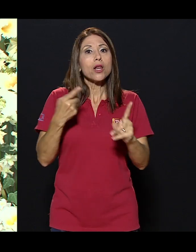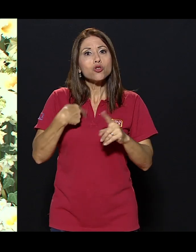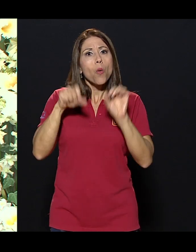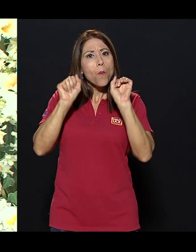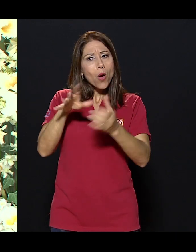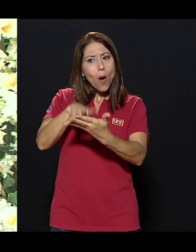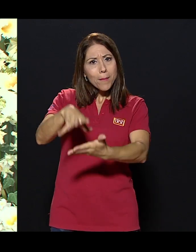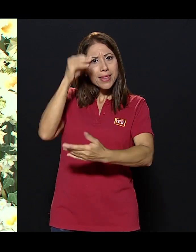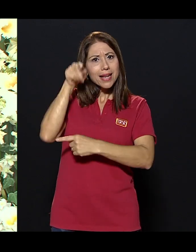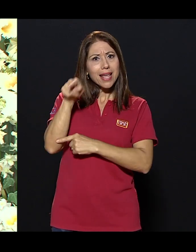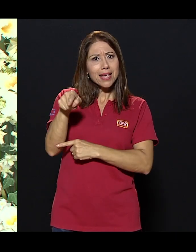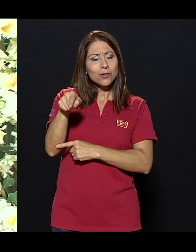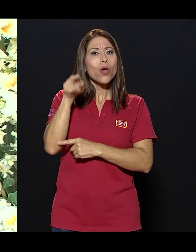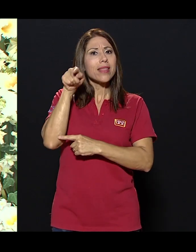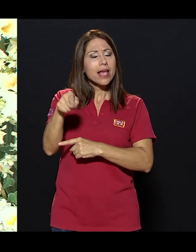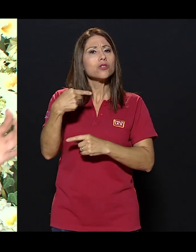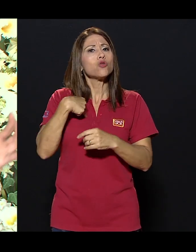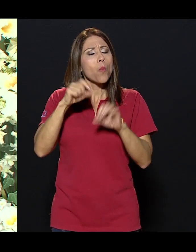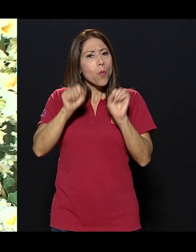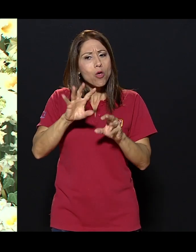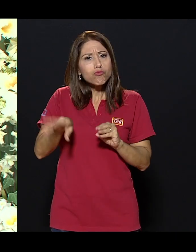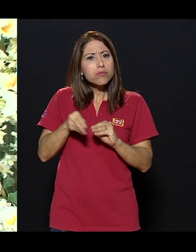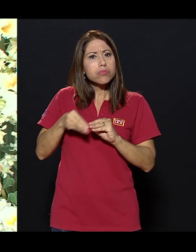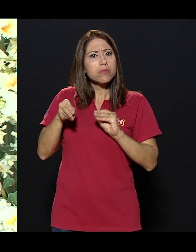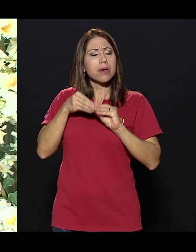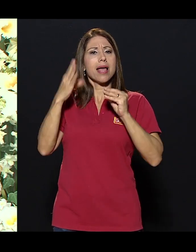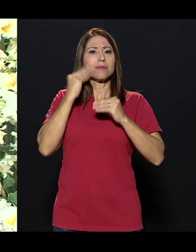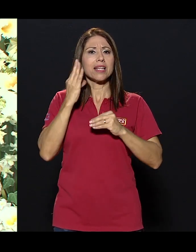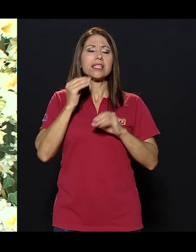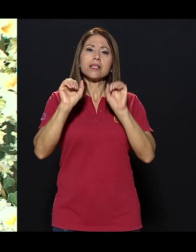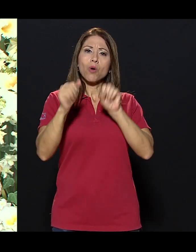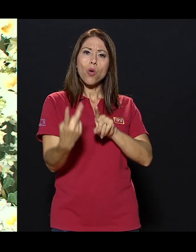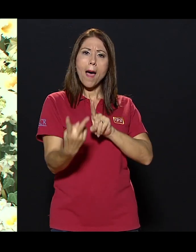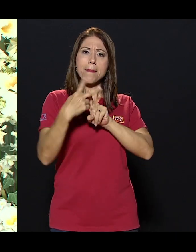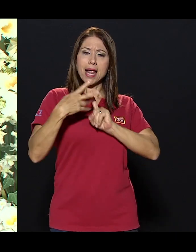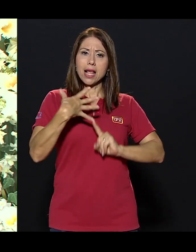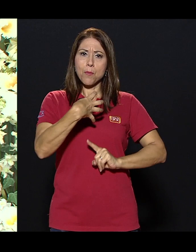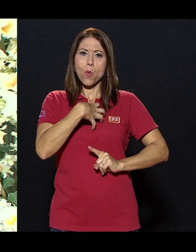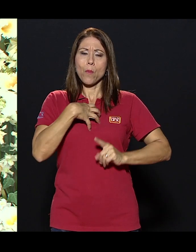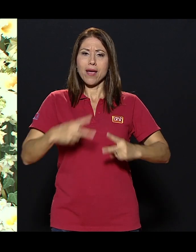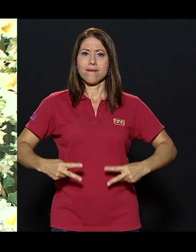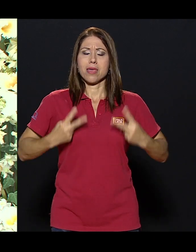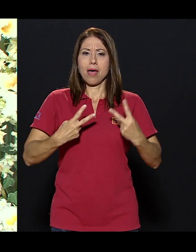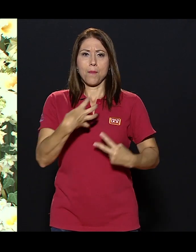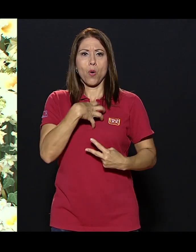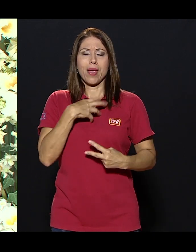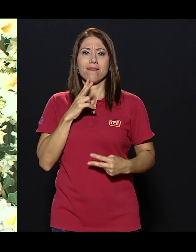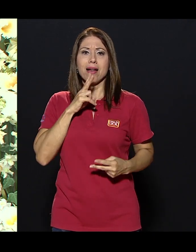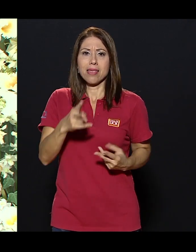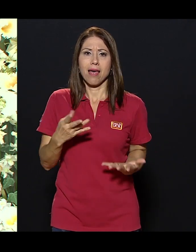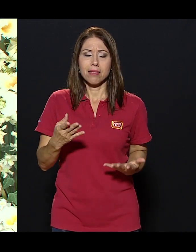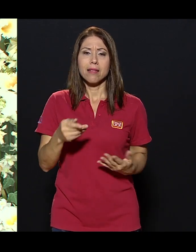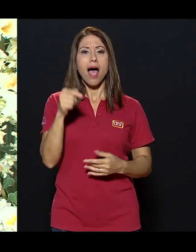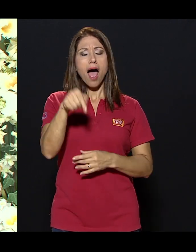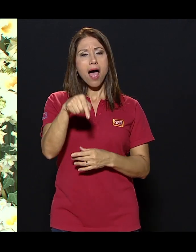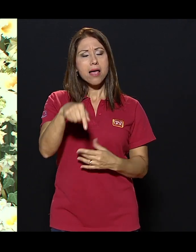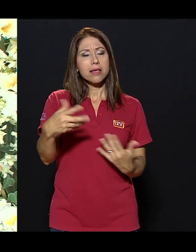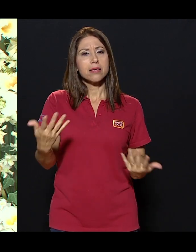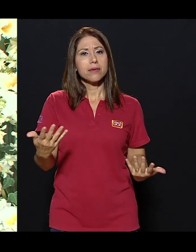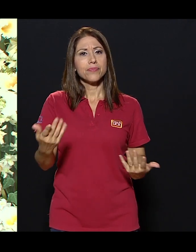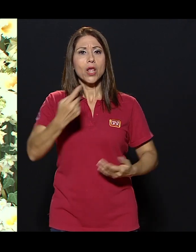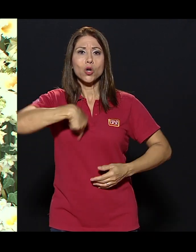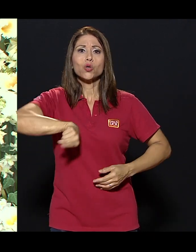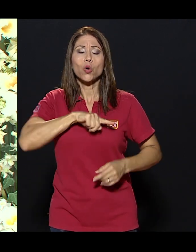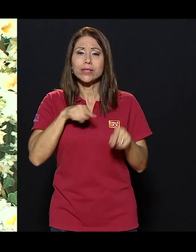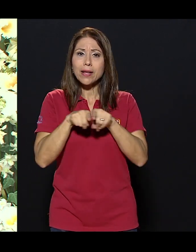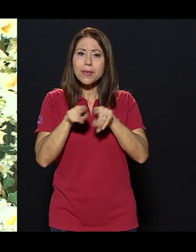día, pero yo puedo aprender de eso, yo puedo sumar de eso muchas experiencias y puedo aplicarlas a mi propia vida, a mi propia realidad, y